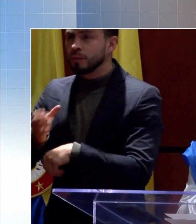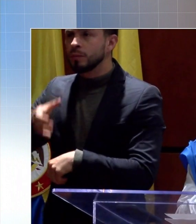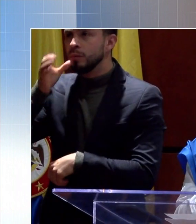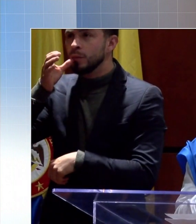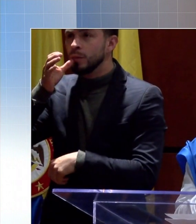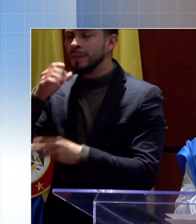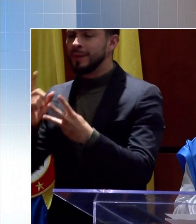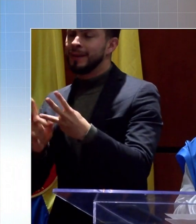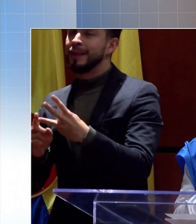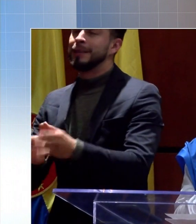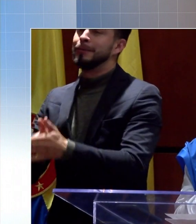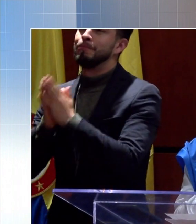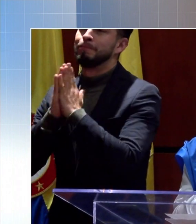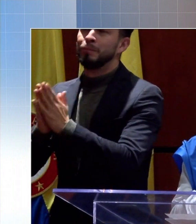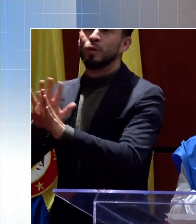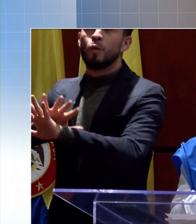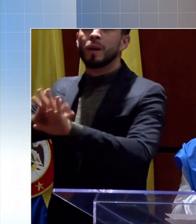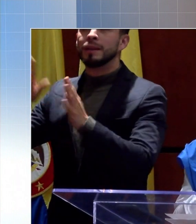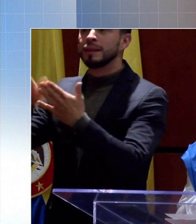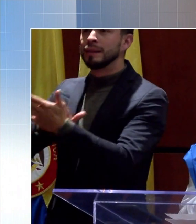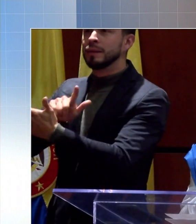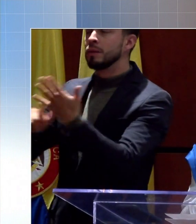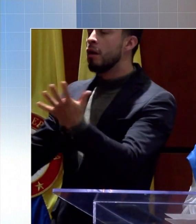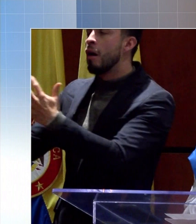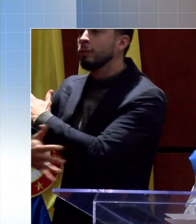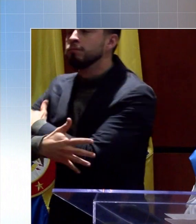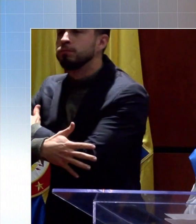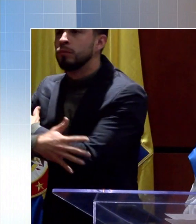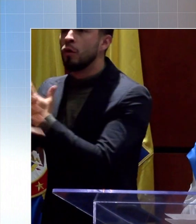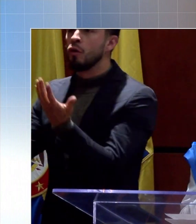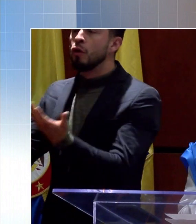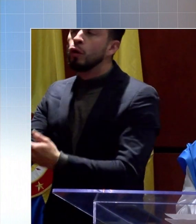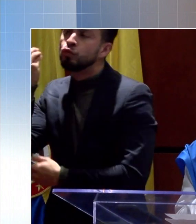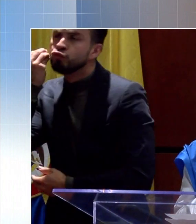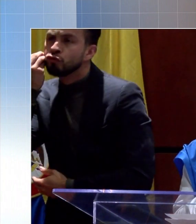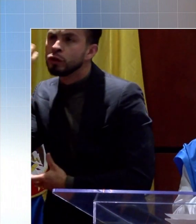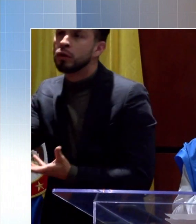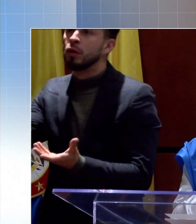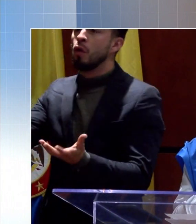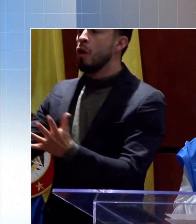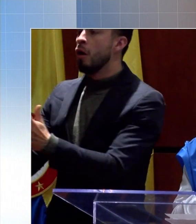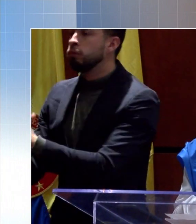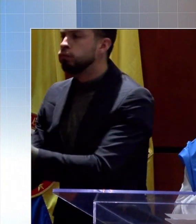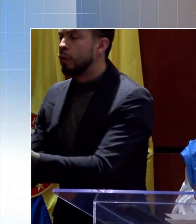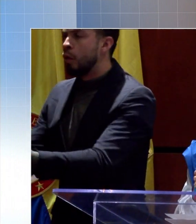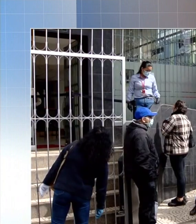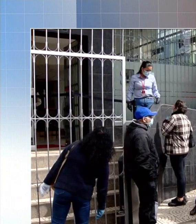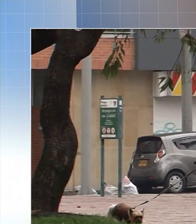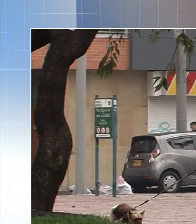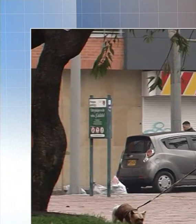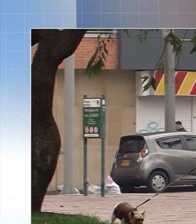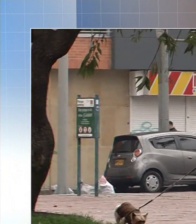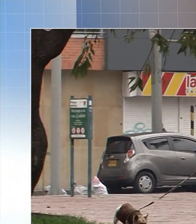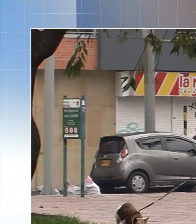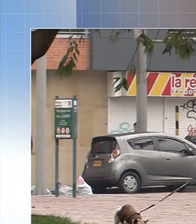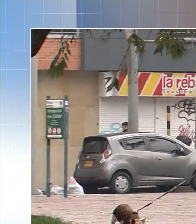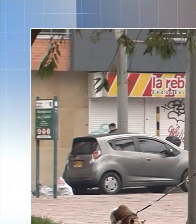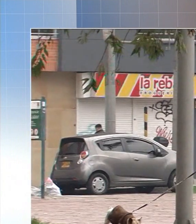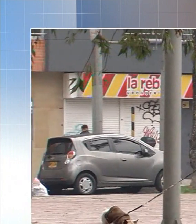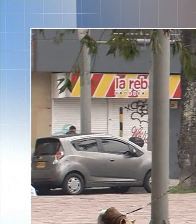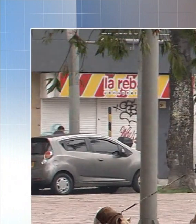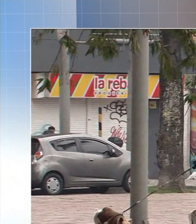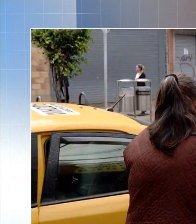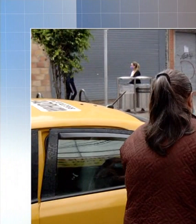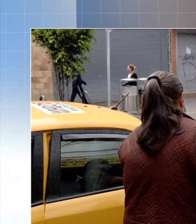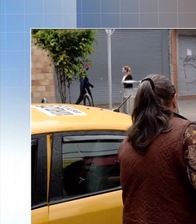es el tema de las unidades de cuidados intensivos ayer registramos en este noticiero como bogotá se ha quedado rezagada frente a medellín frente